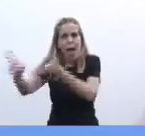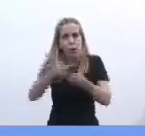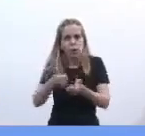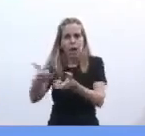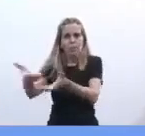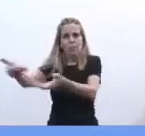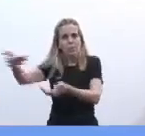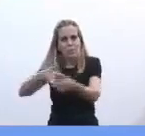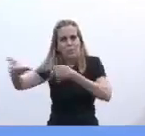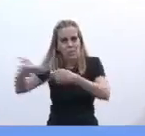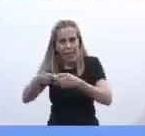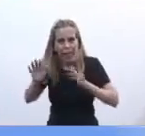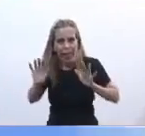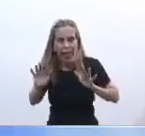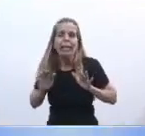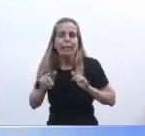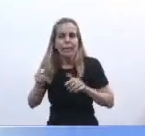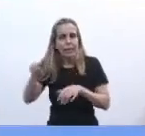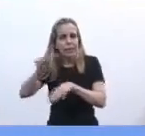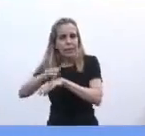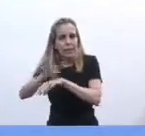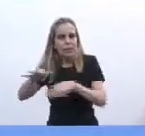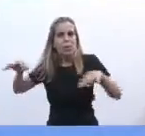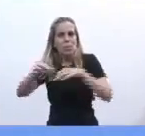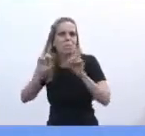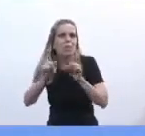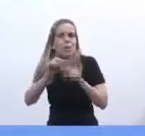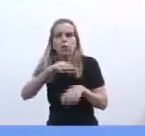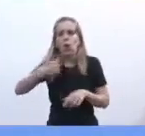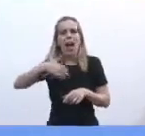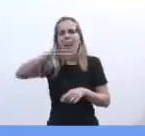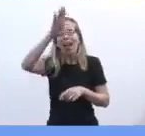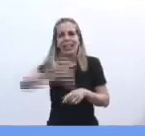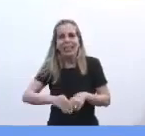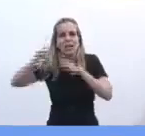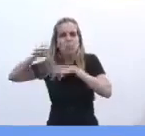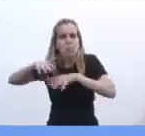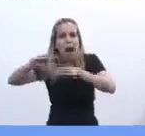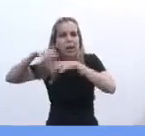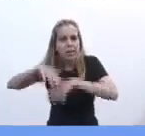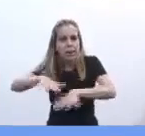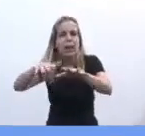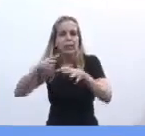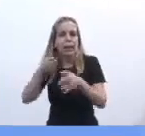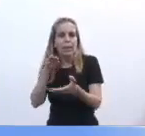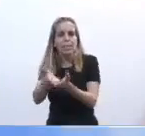y que han asumido su compromiso en las calles del país soy